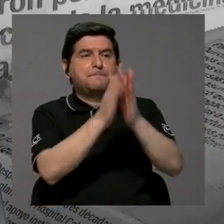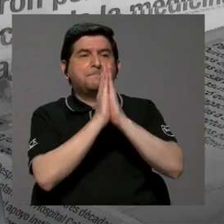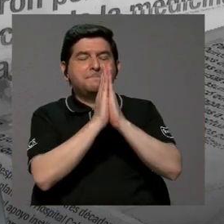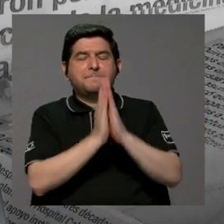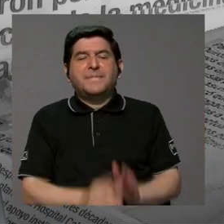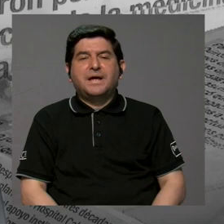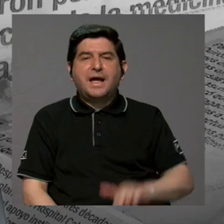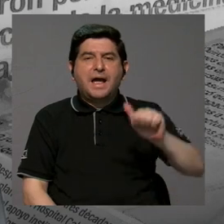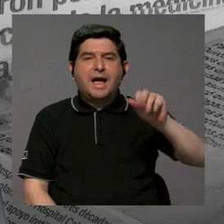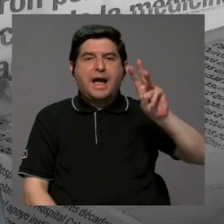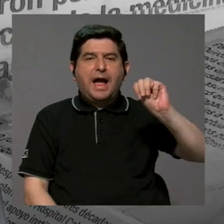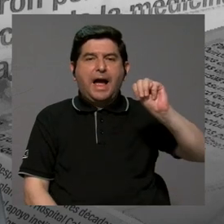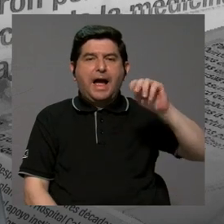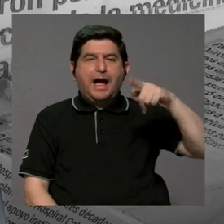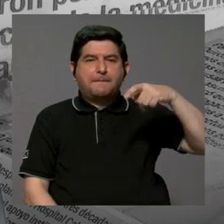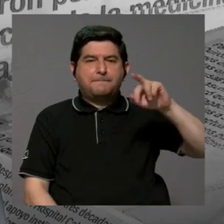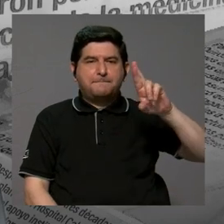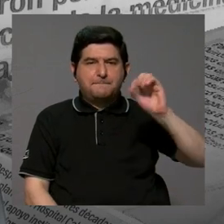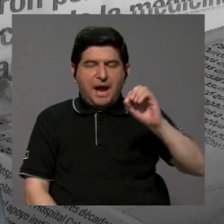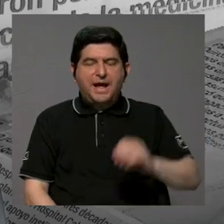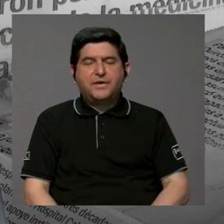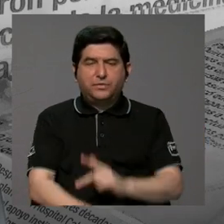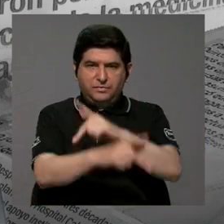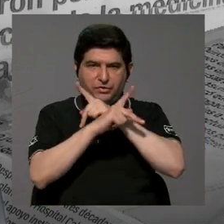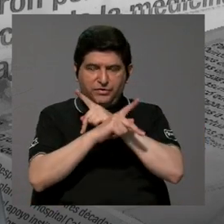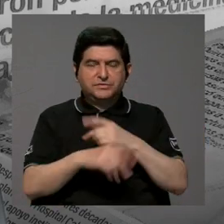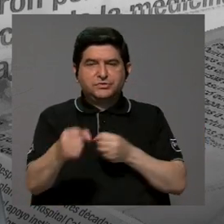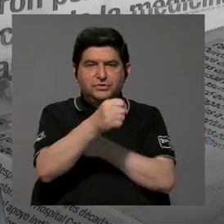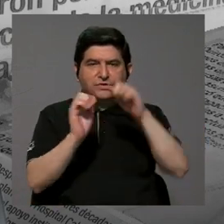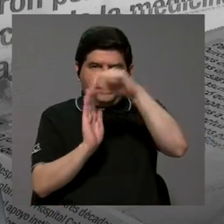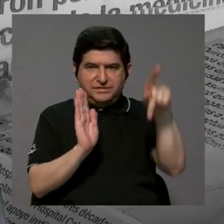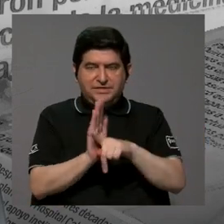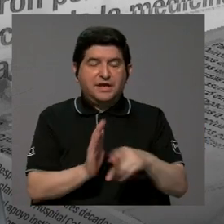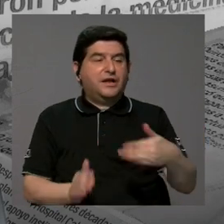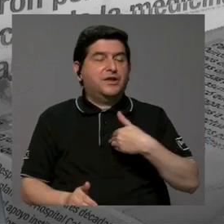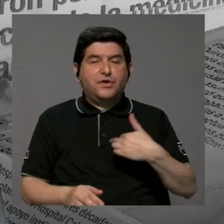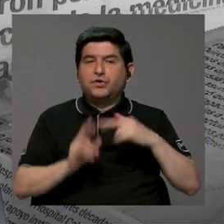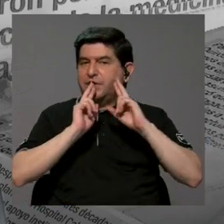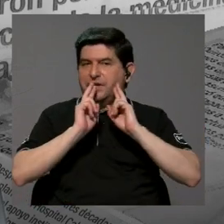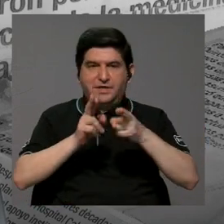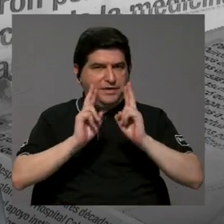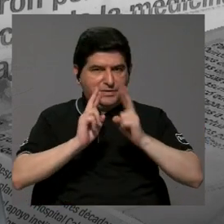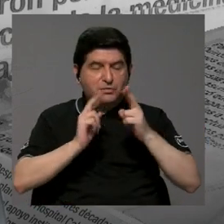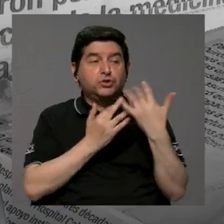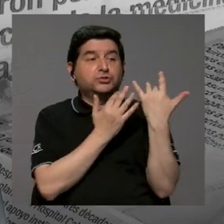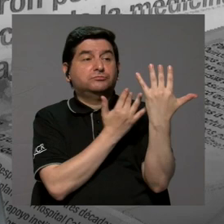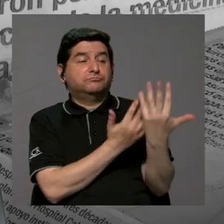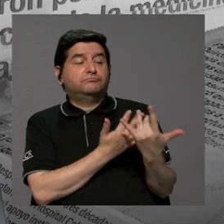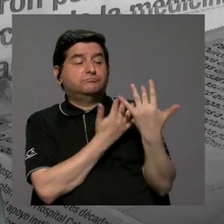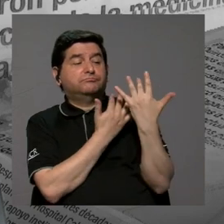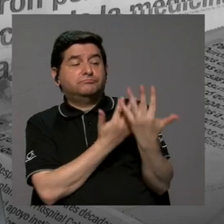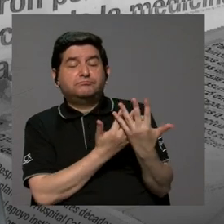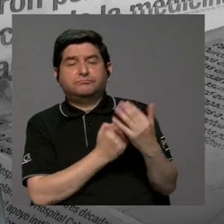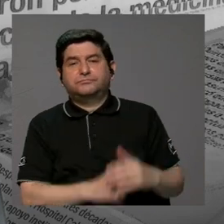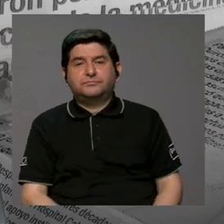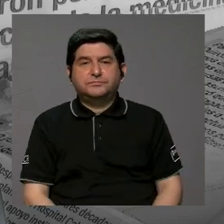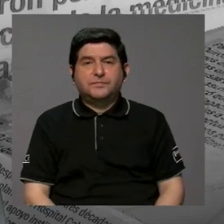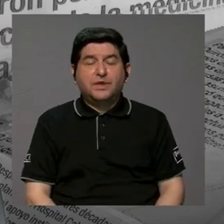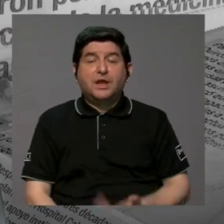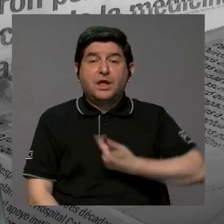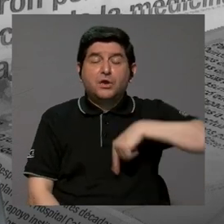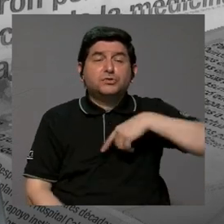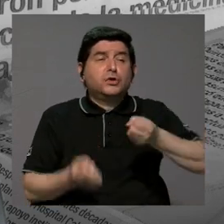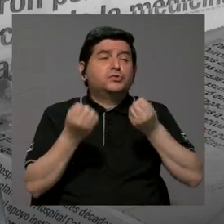diferentes recursos de amparo ante la sala. Todavía no tenemos la resolución de la sala, estamos a la espera. Hemos